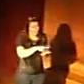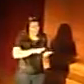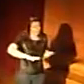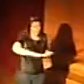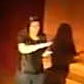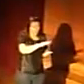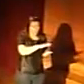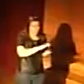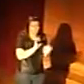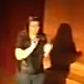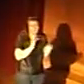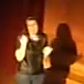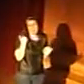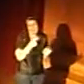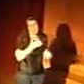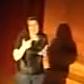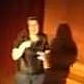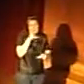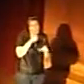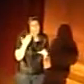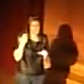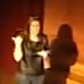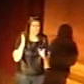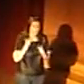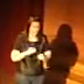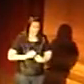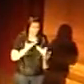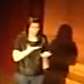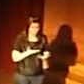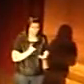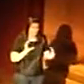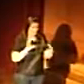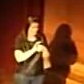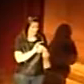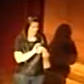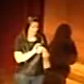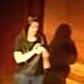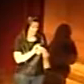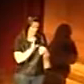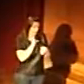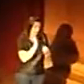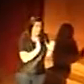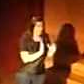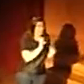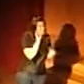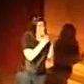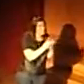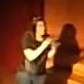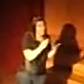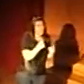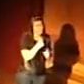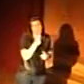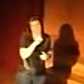público romántico no que enlaza directamente con el siglo XVII para mí una de las de las más bellas de las más